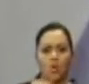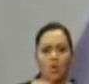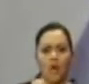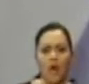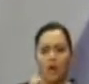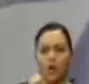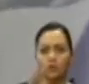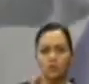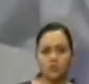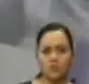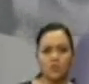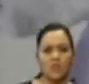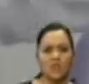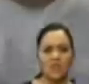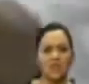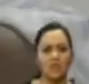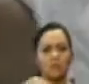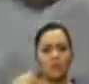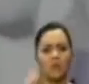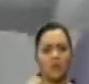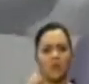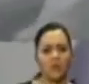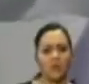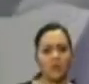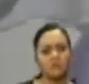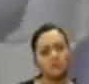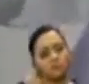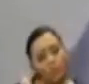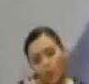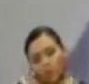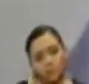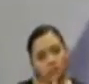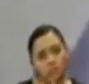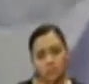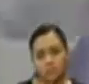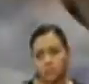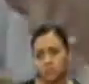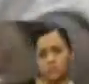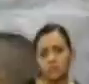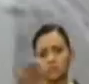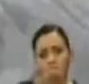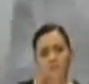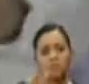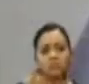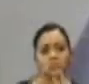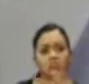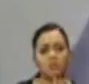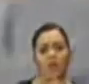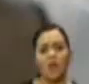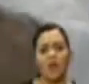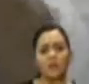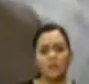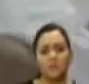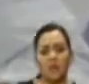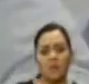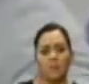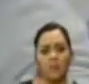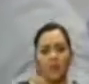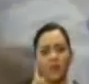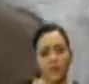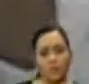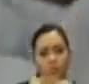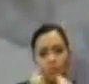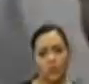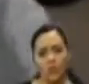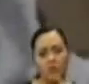Ríos, representante de los bananeros al paro. Jorge Acosta es un ex miembro, un eterno miembro del MPD que a lo sumo saca 20 personas,